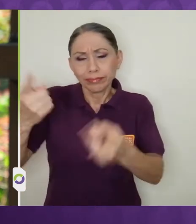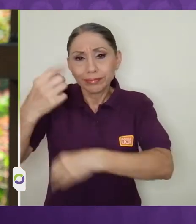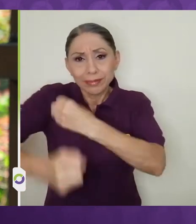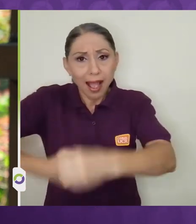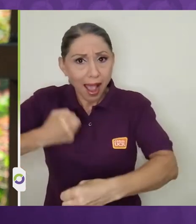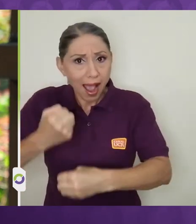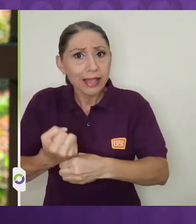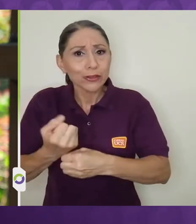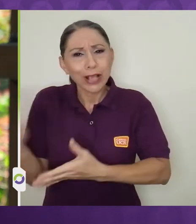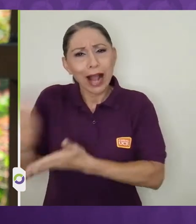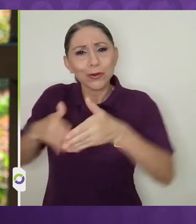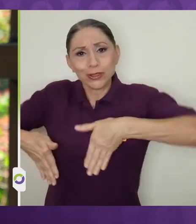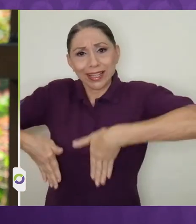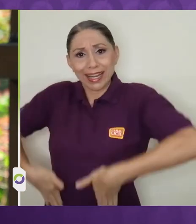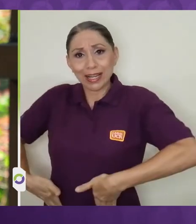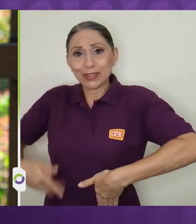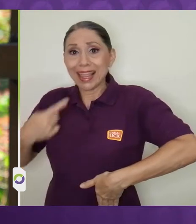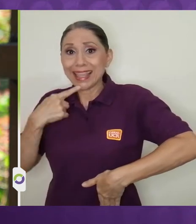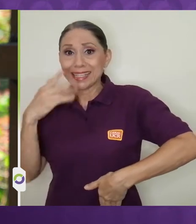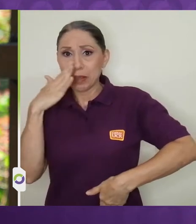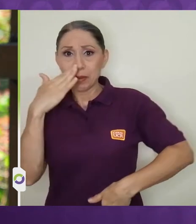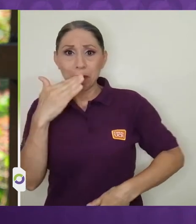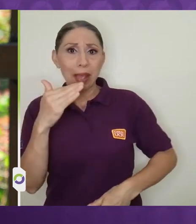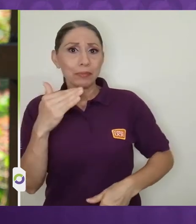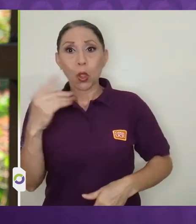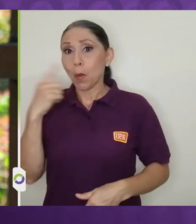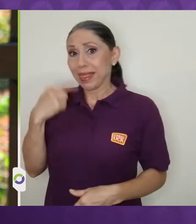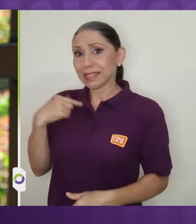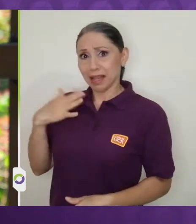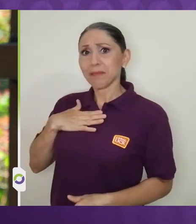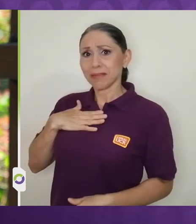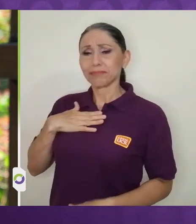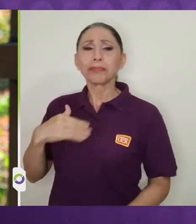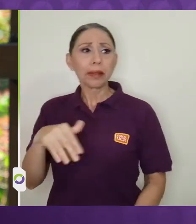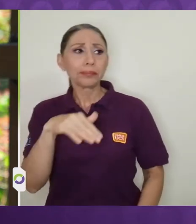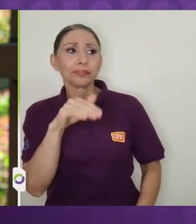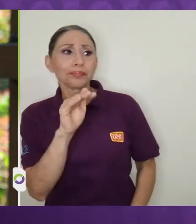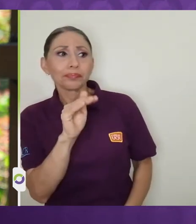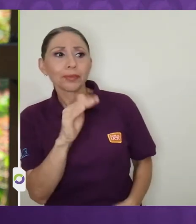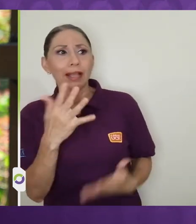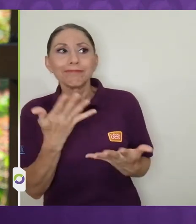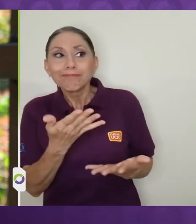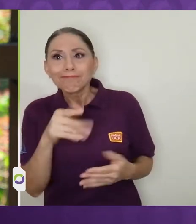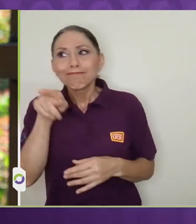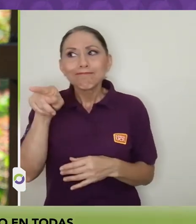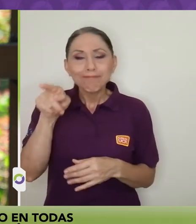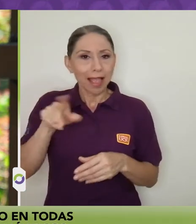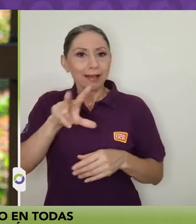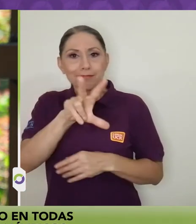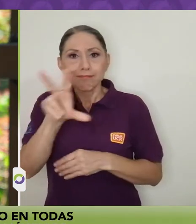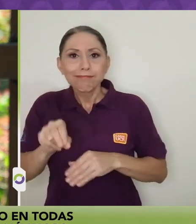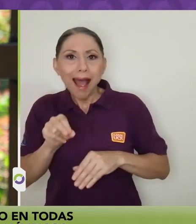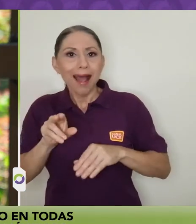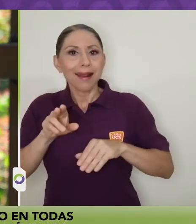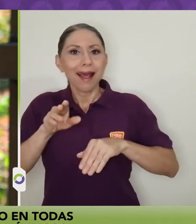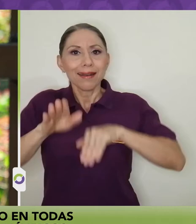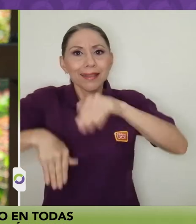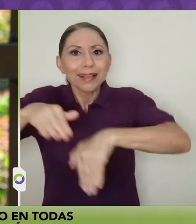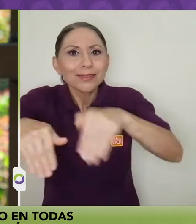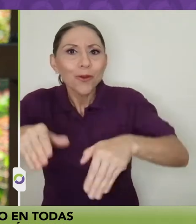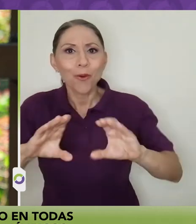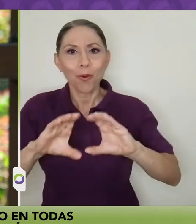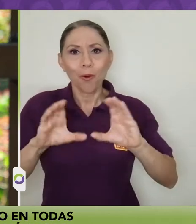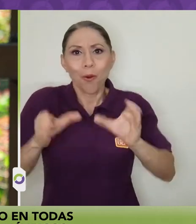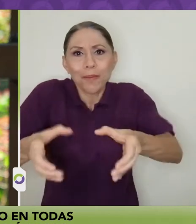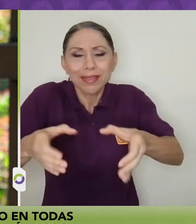durante esos años habían entrenadores que le decían a mi mamá o a mí, incluso me llegaban a contar de la paranatación, del